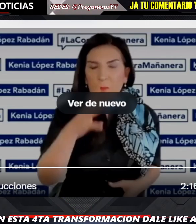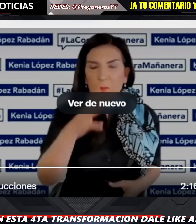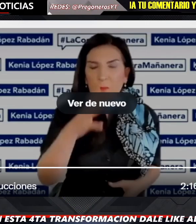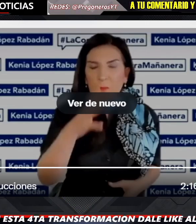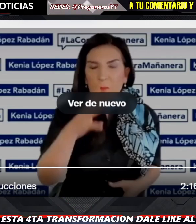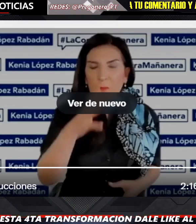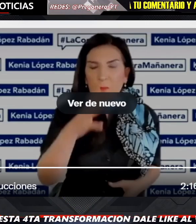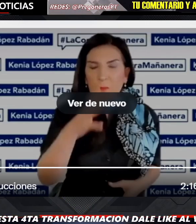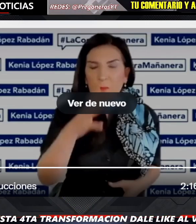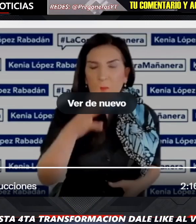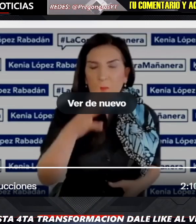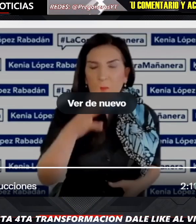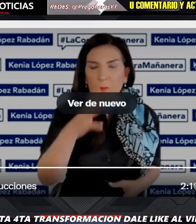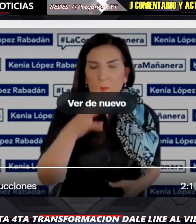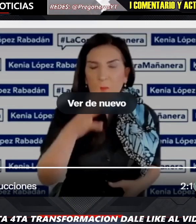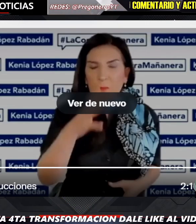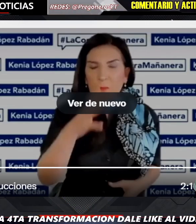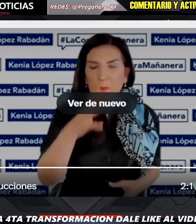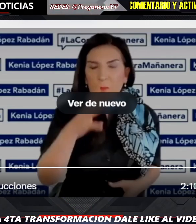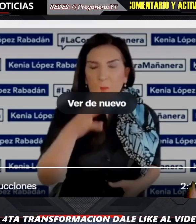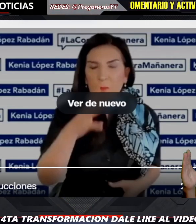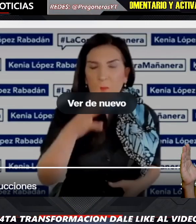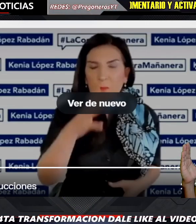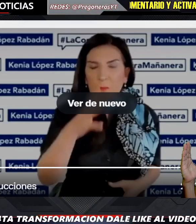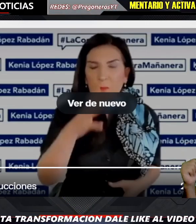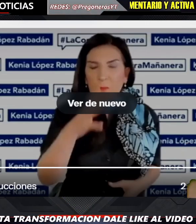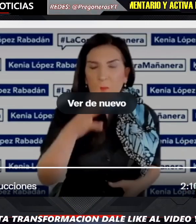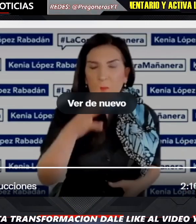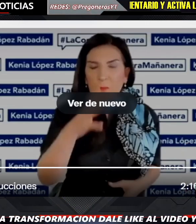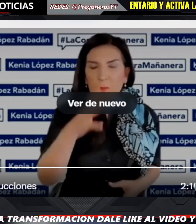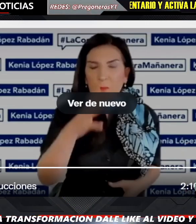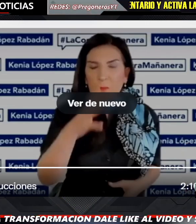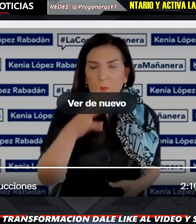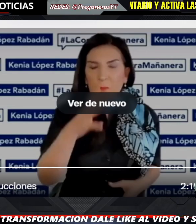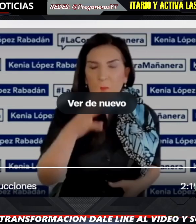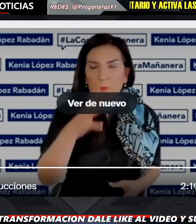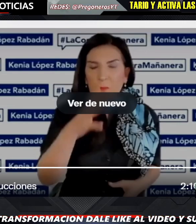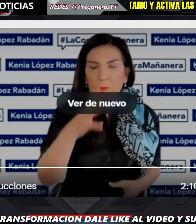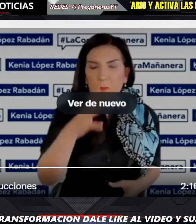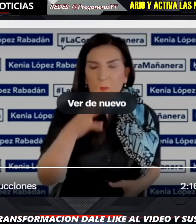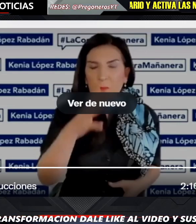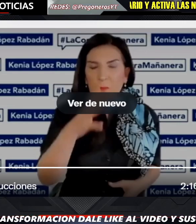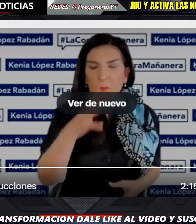¿Ustedes quieren que la reforma electoral se apruebe